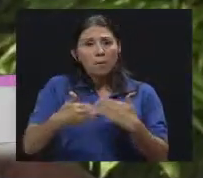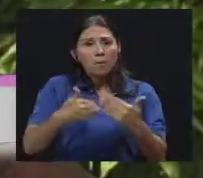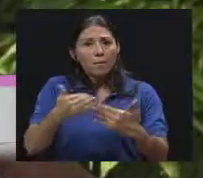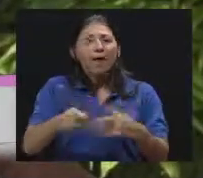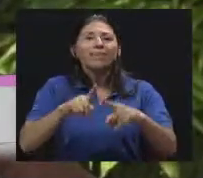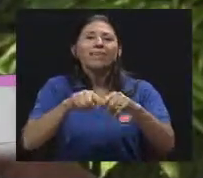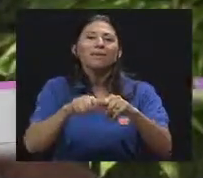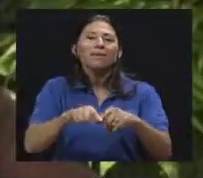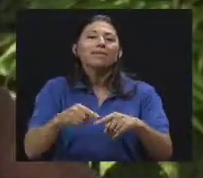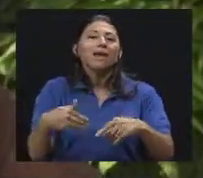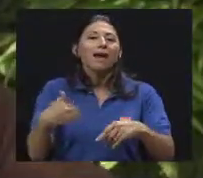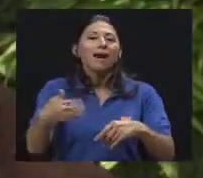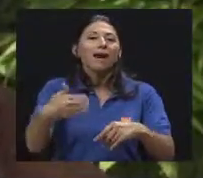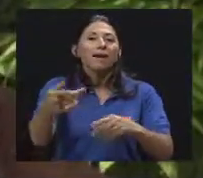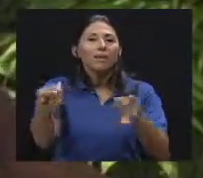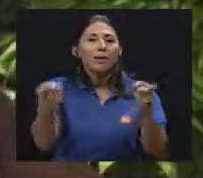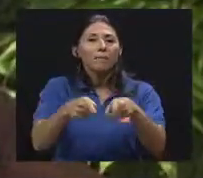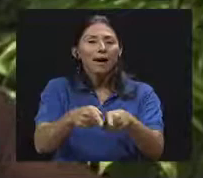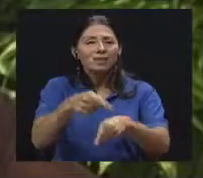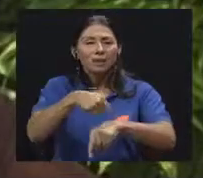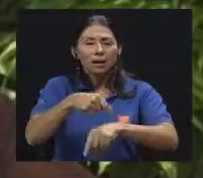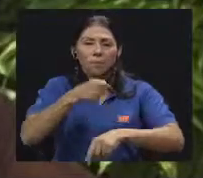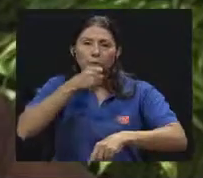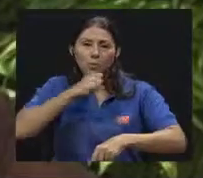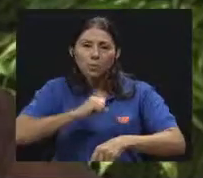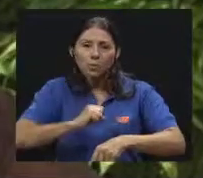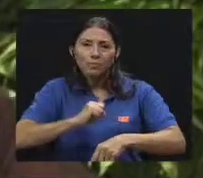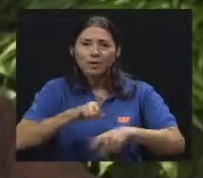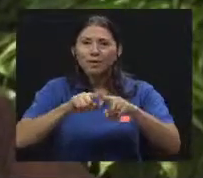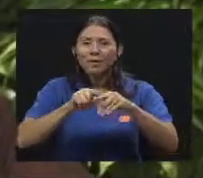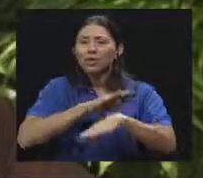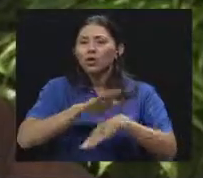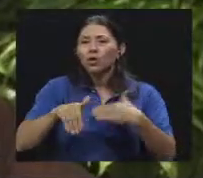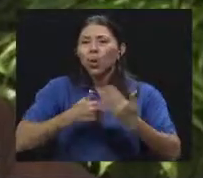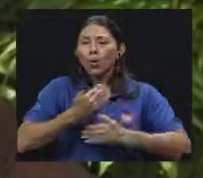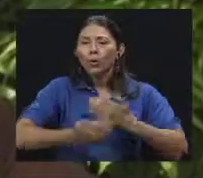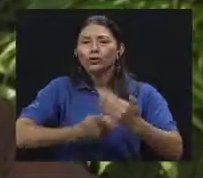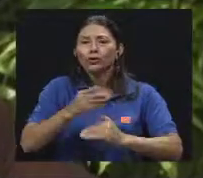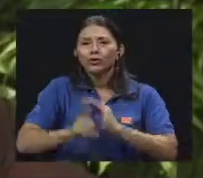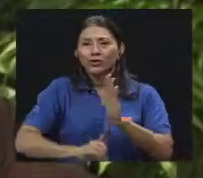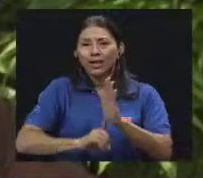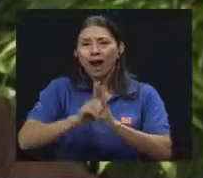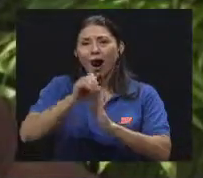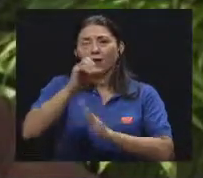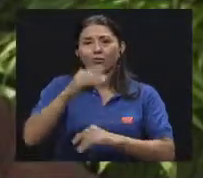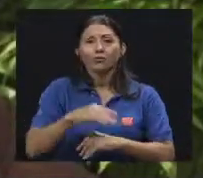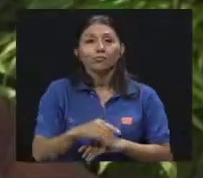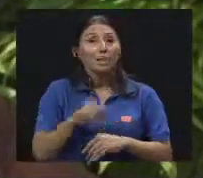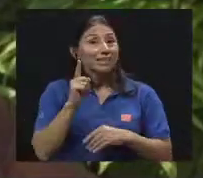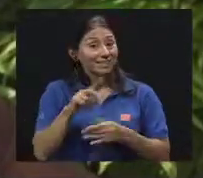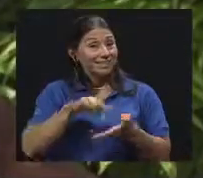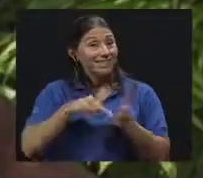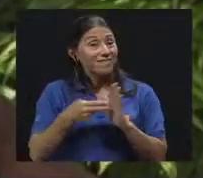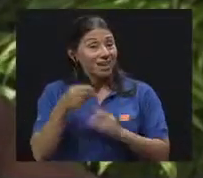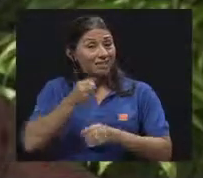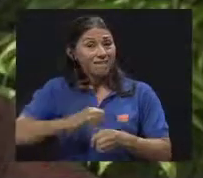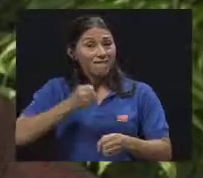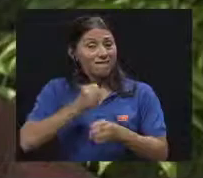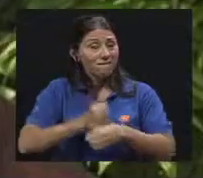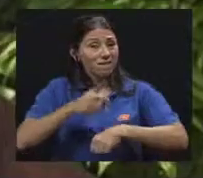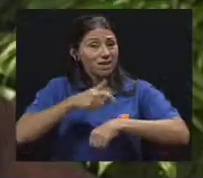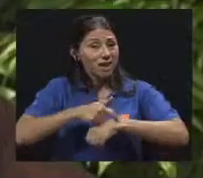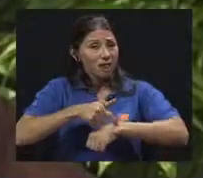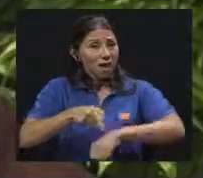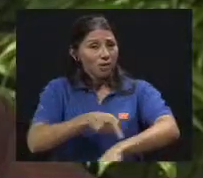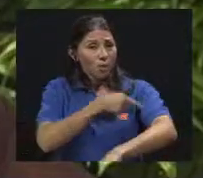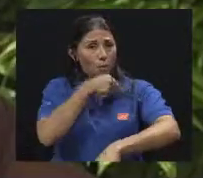de lo que yo haya hecho en todo mi proceso de desarrollo casi que desde que nazco, ¿verdad? Es una inversión a largo plazo, sí. Principalmente,